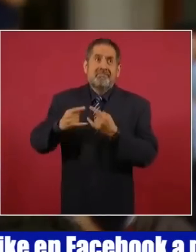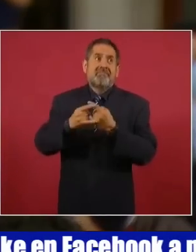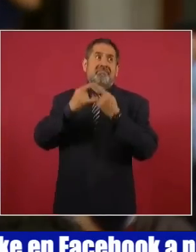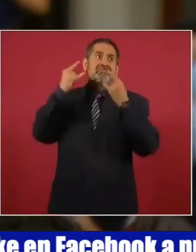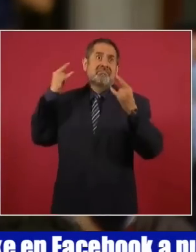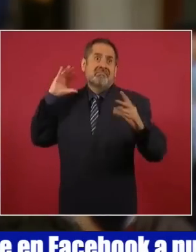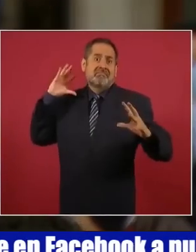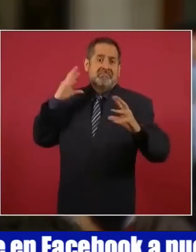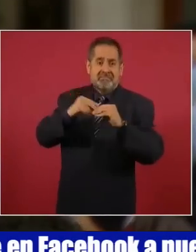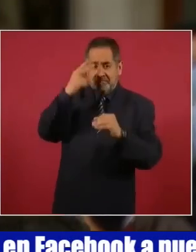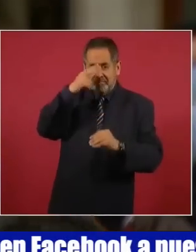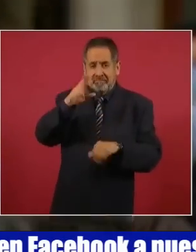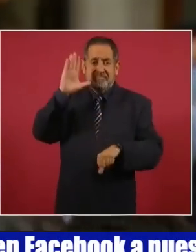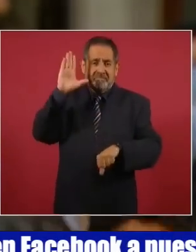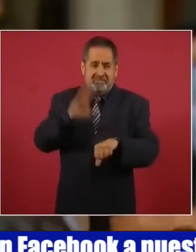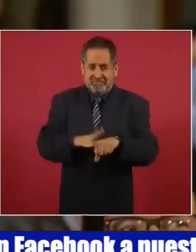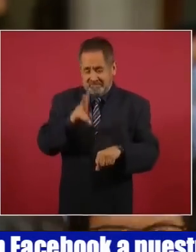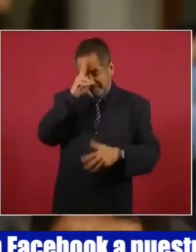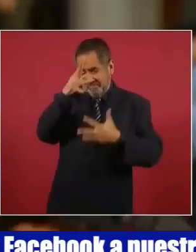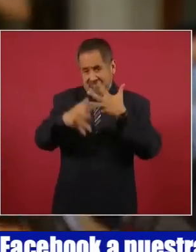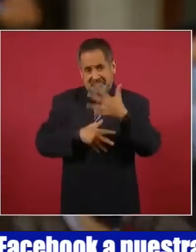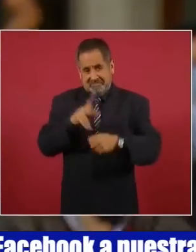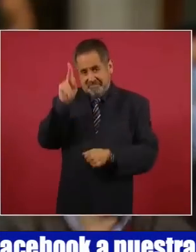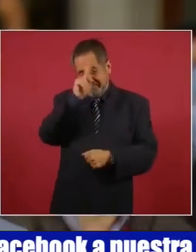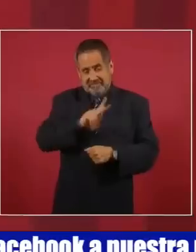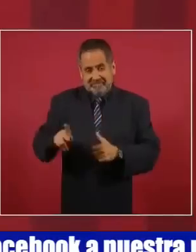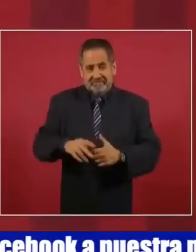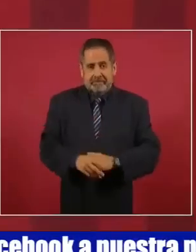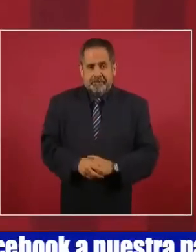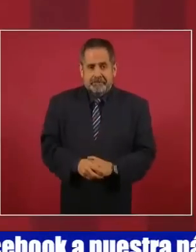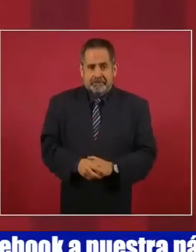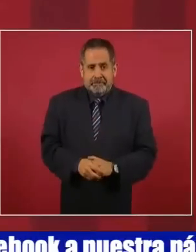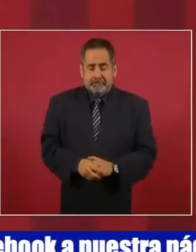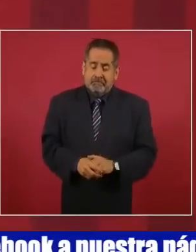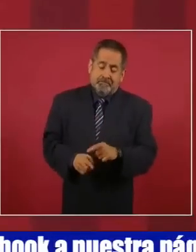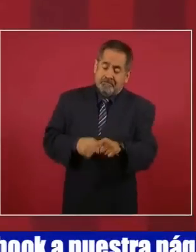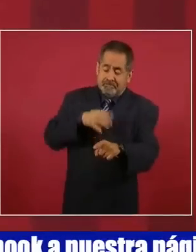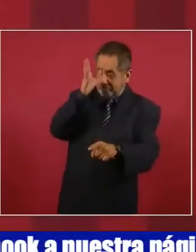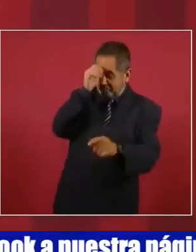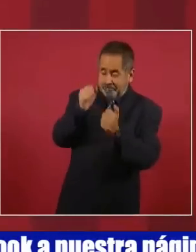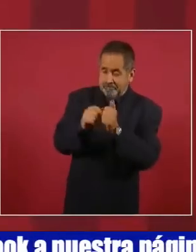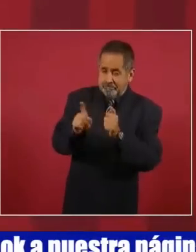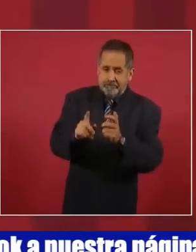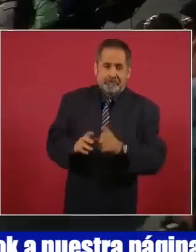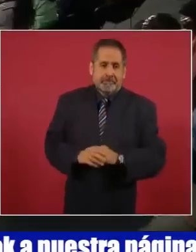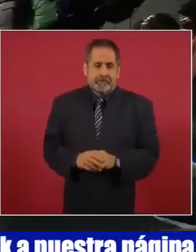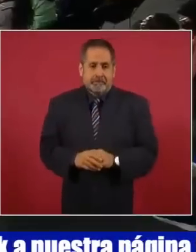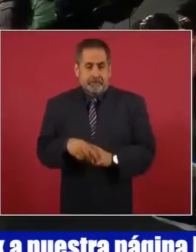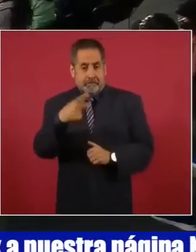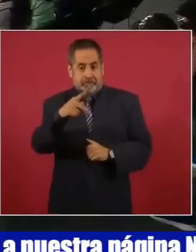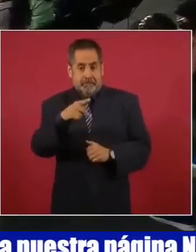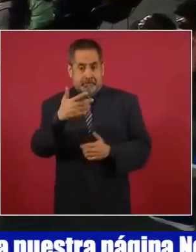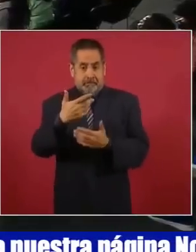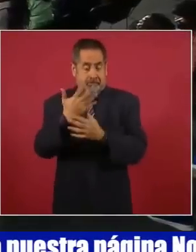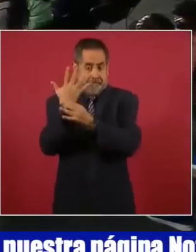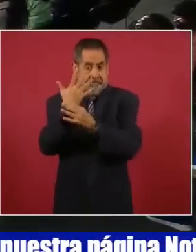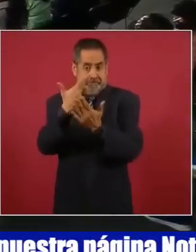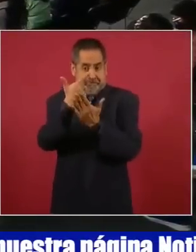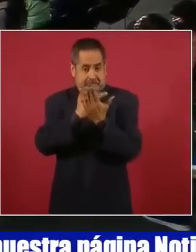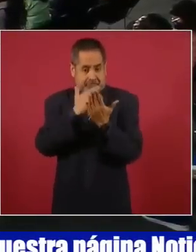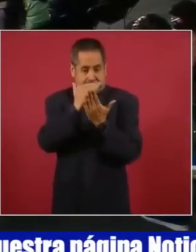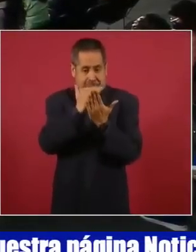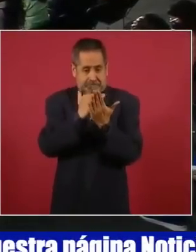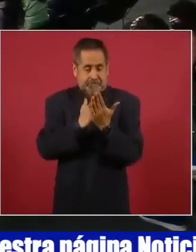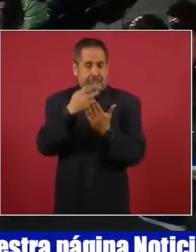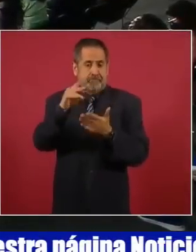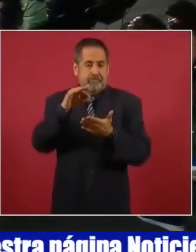realidad, porque Felipe Calderón en su sexenio para legitimar el fraude en el que participó y que está debidamente respaldado